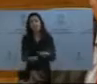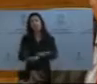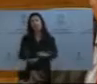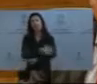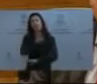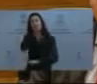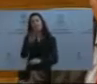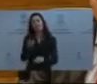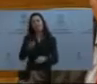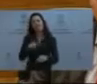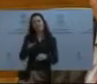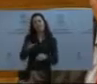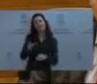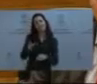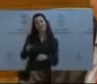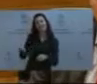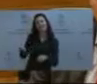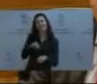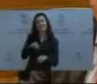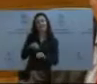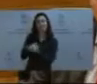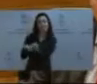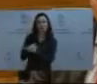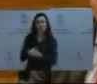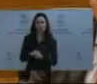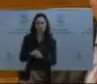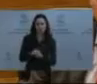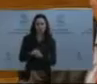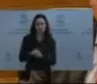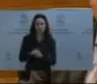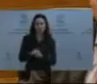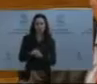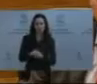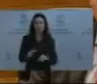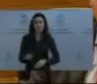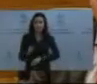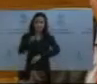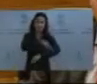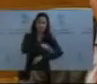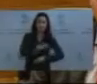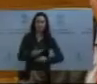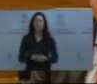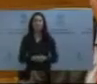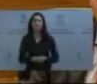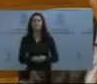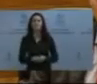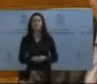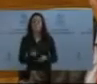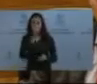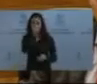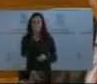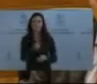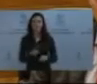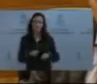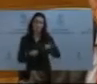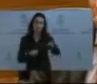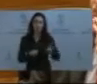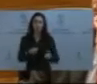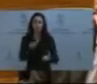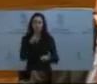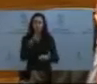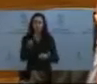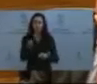quedado con sus herencias. Ha sido el Gobierno socialista quien se ha apoderado de su dinero. Y ha sido el Gobierno socialista quien ha